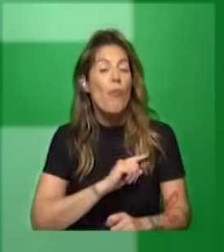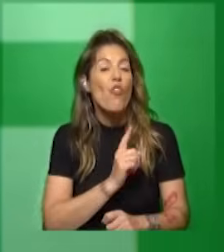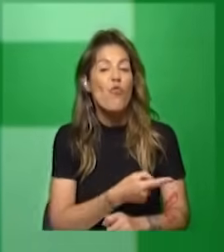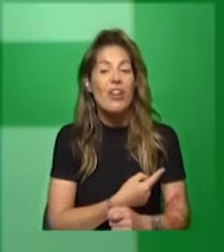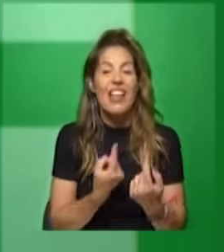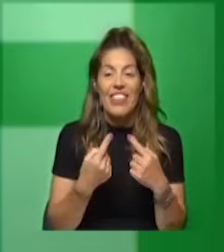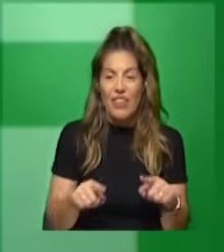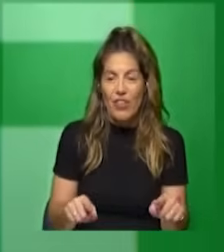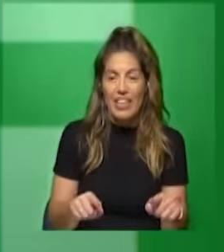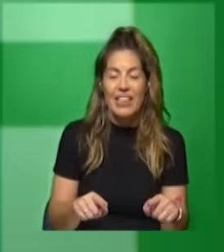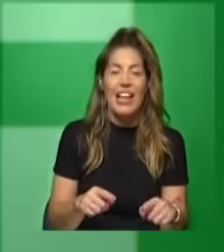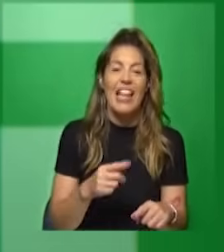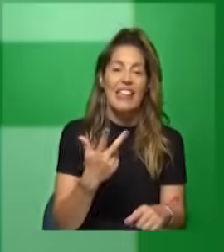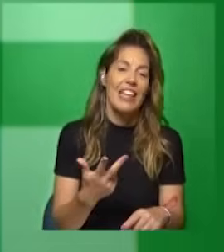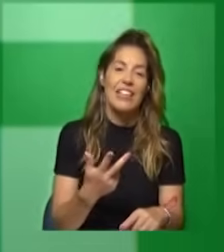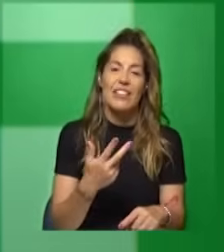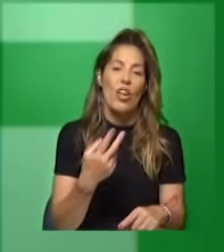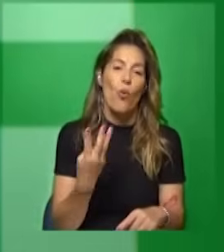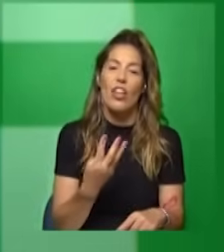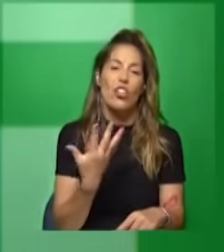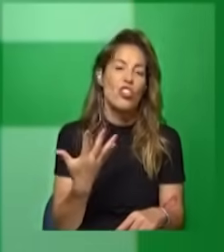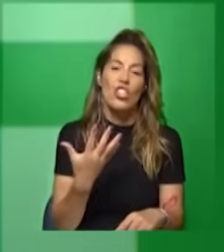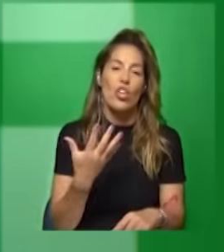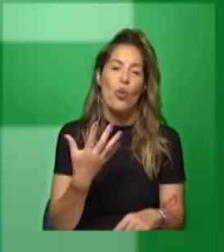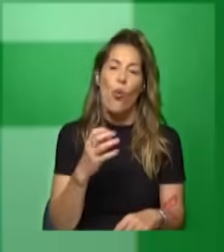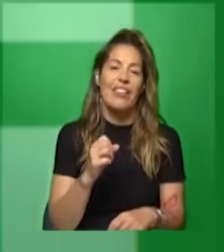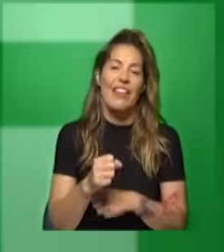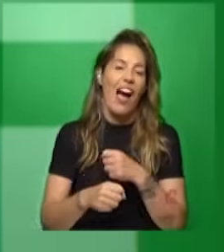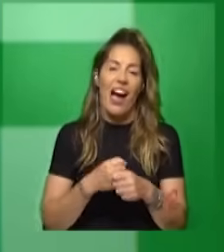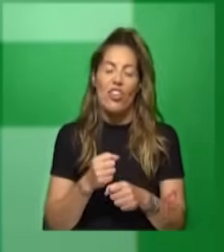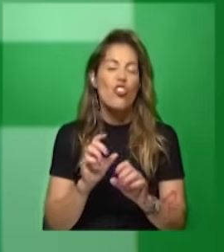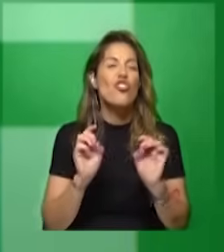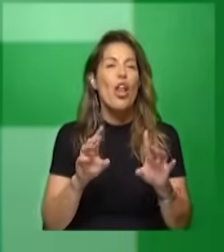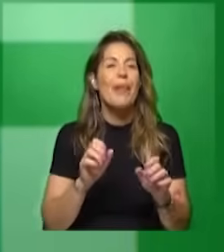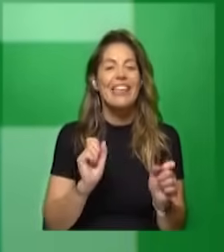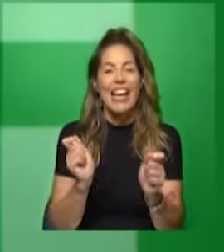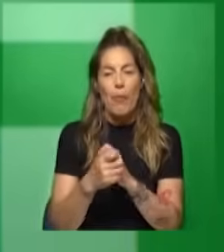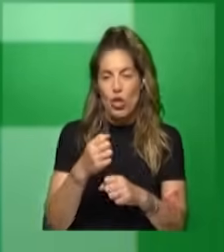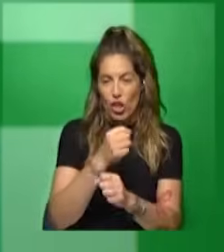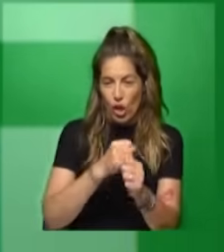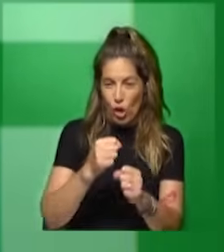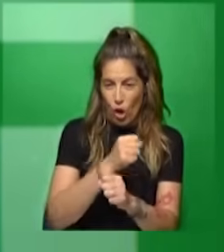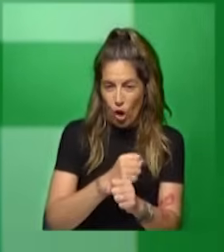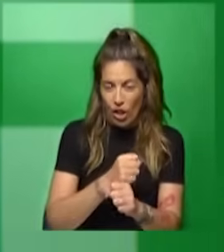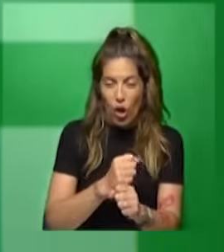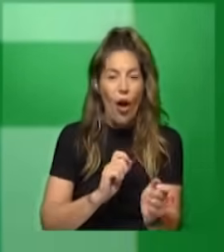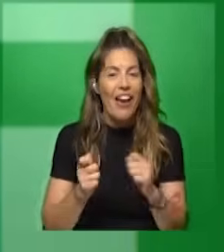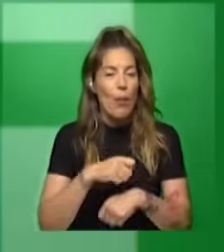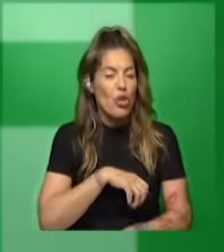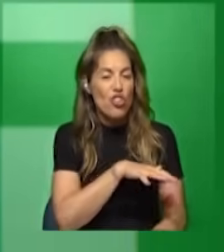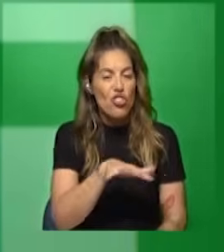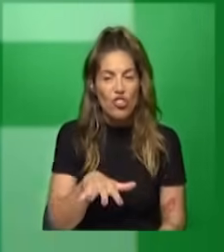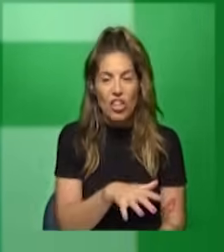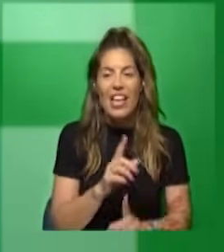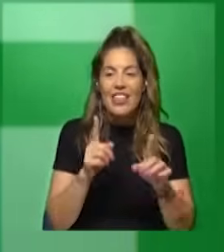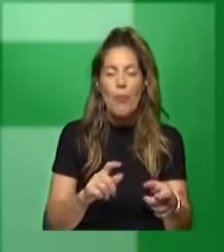a las de hace 3, 4, 5 décadas. No solo los cambios tecnológicos, cambios sociales, sino